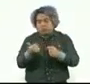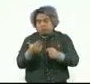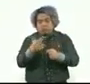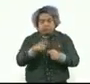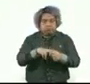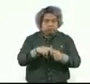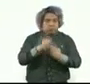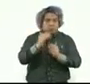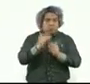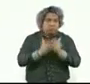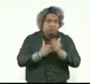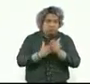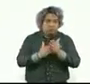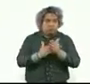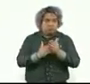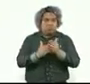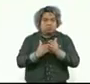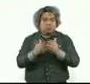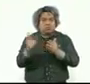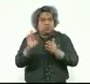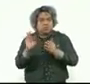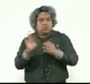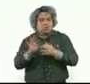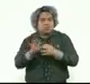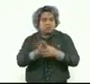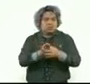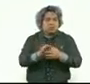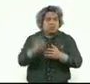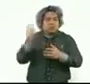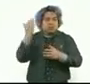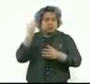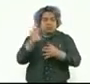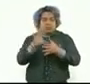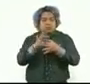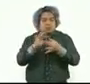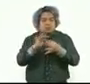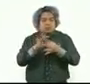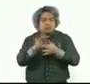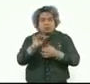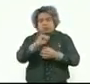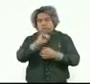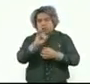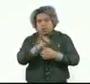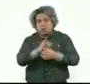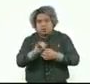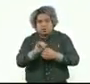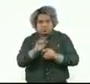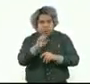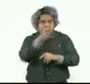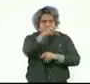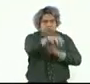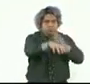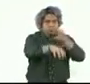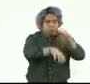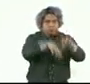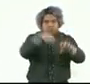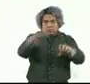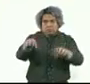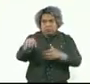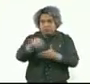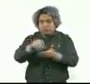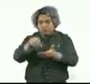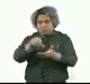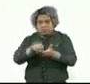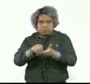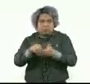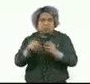el llamado que se hiciera en su momento a la población de no acudir ya a los centros de salud y